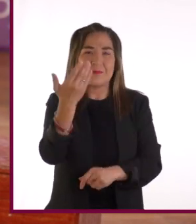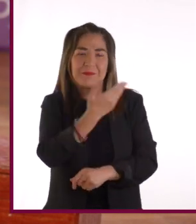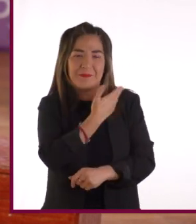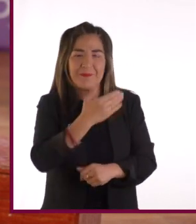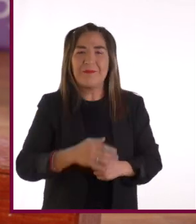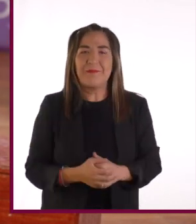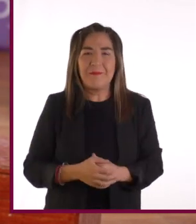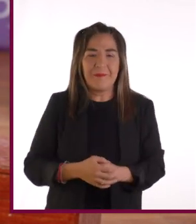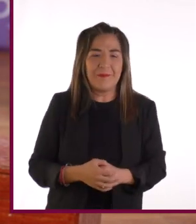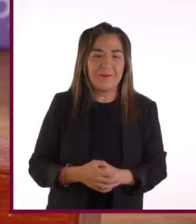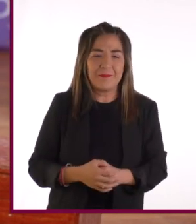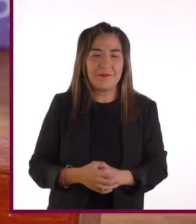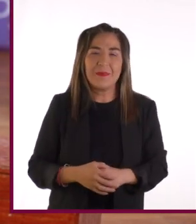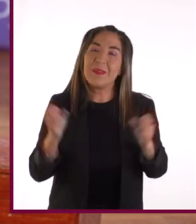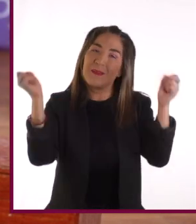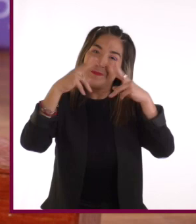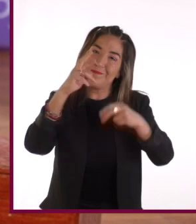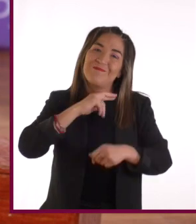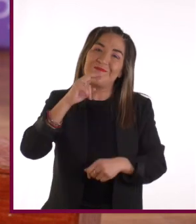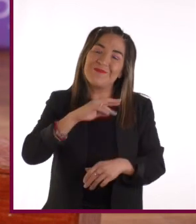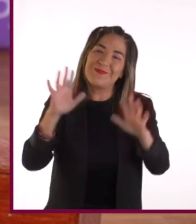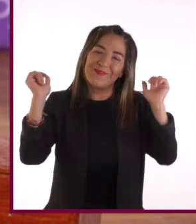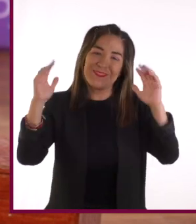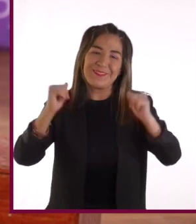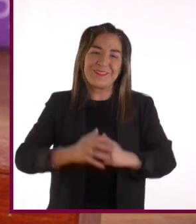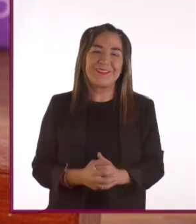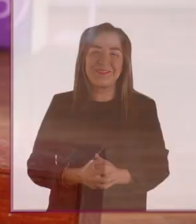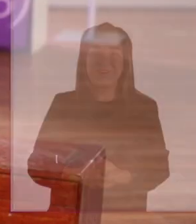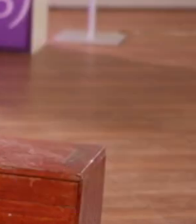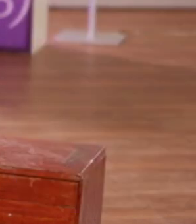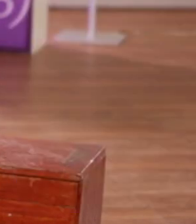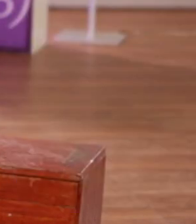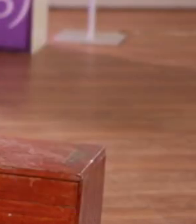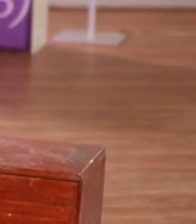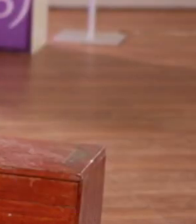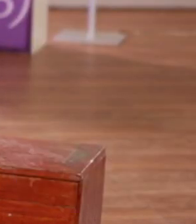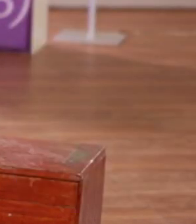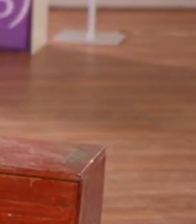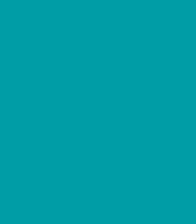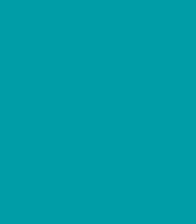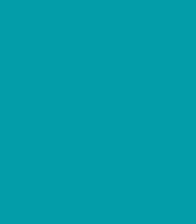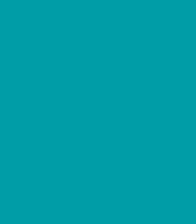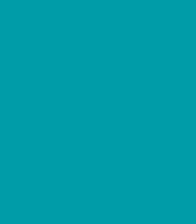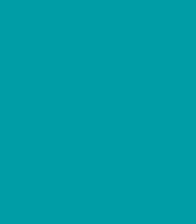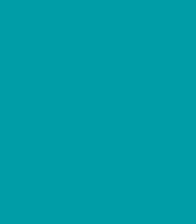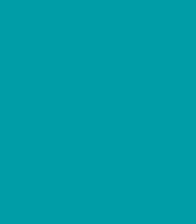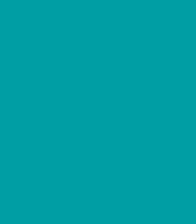en nuestra página oficial y en YouTube. Nos vemos pronto. Adiós. Adiós.